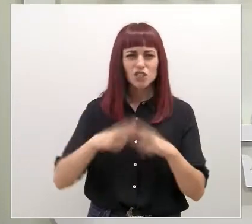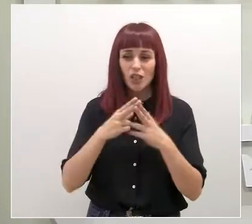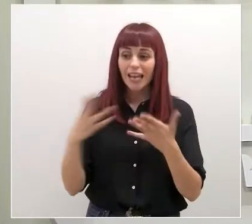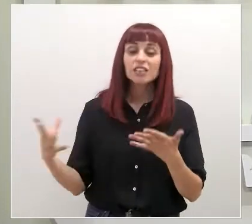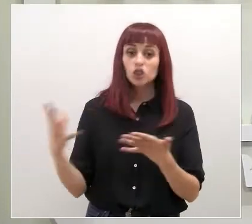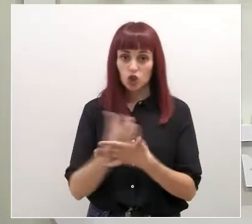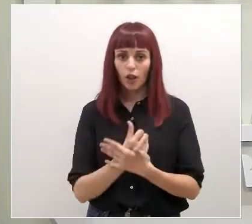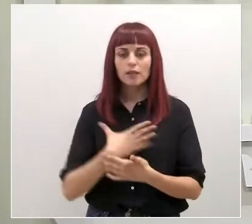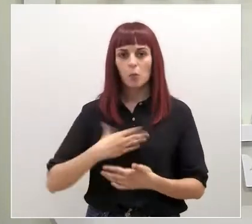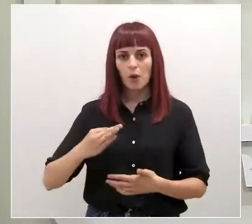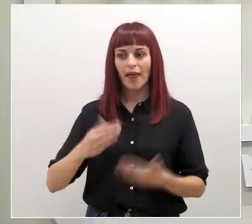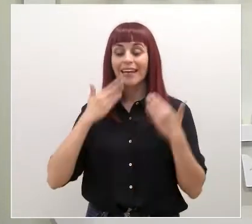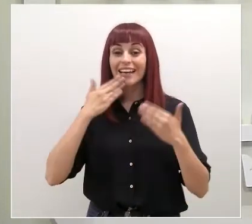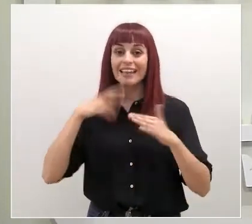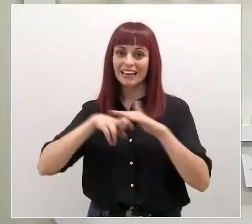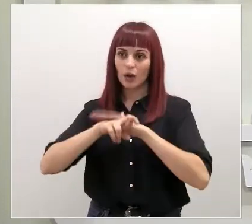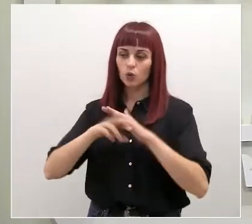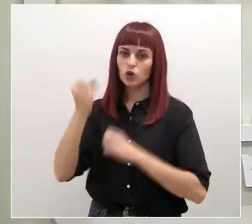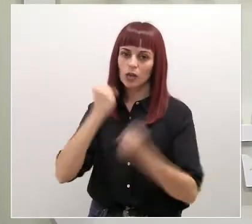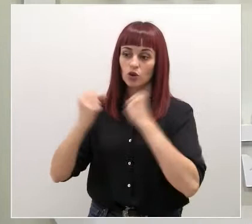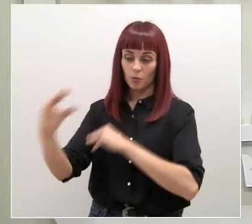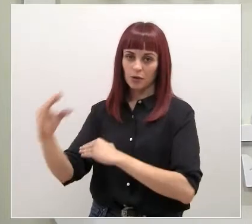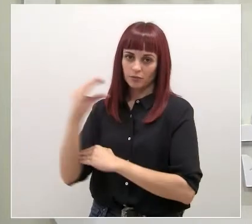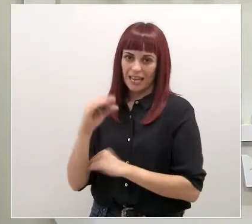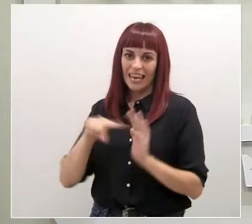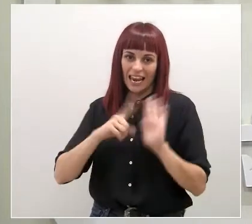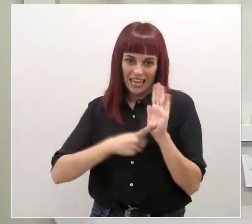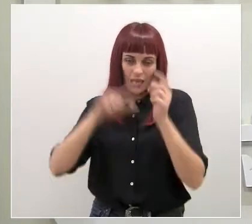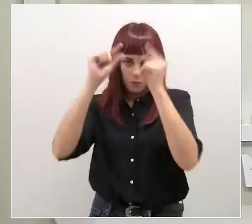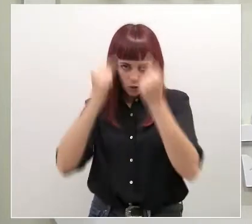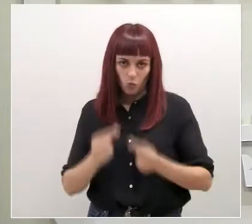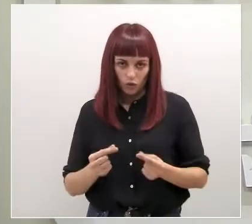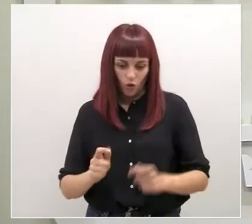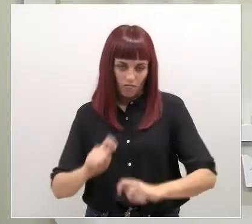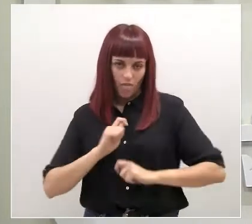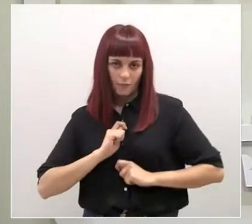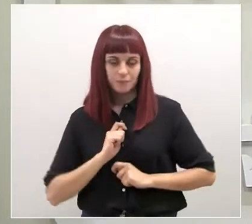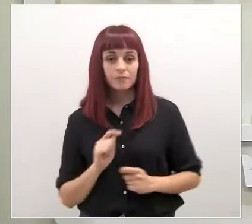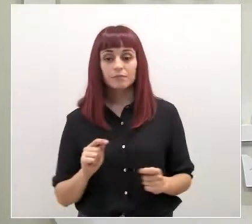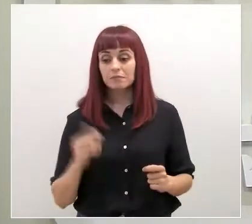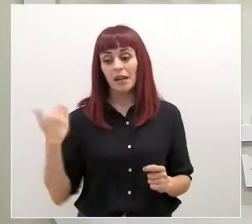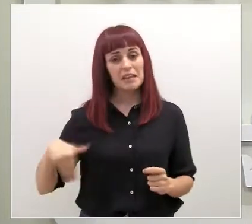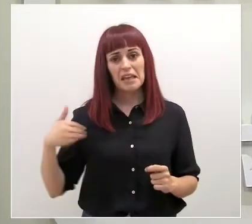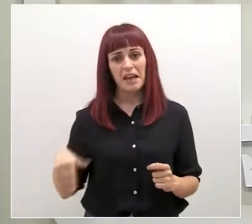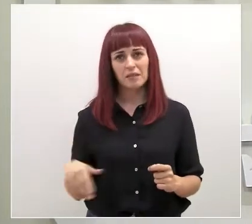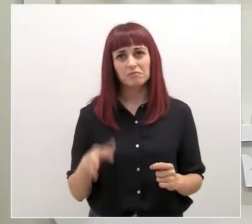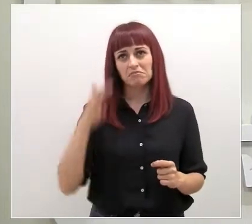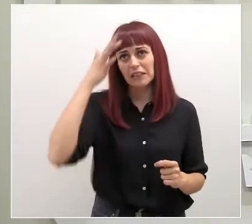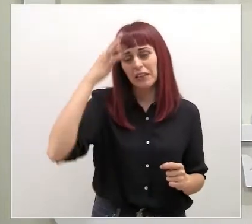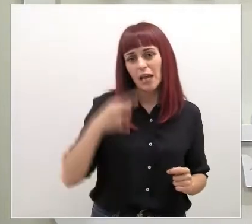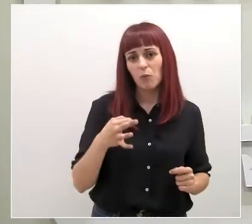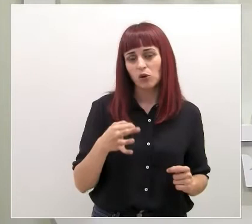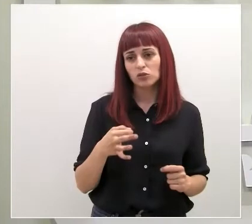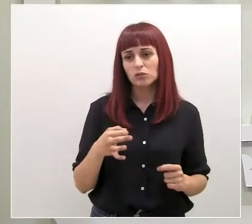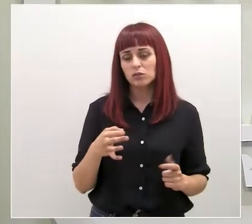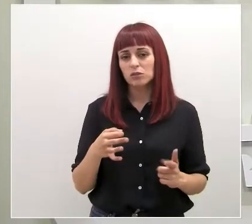puedan llevar a cabo con estos recursos que nos proporciona la Ley de Presupuestos. Estamos ultimando, creemos que